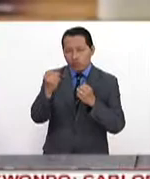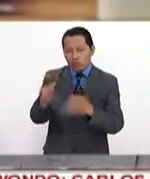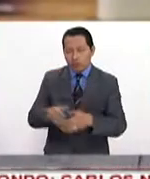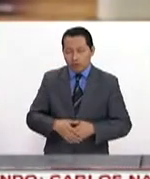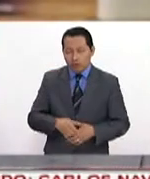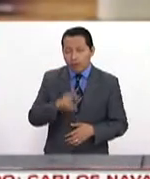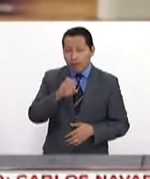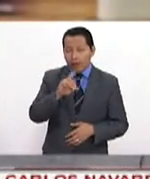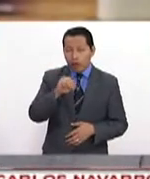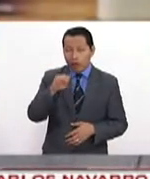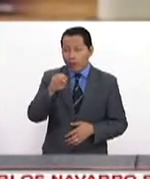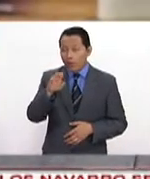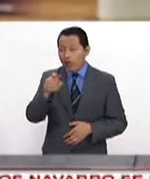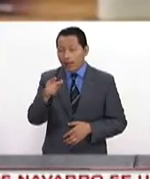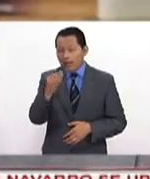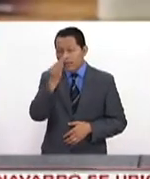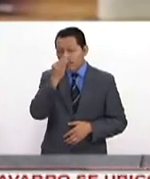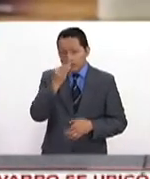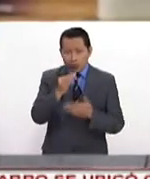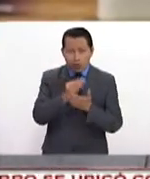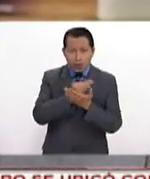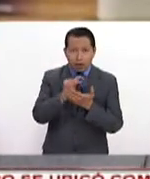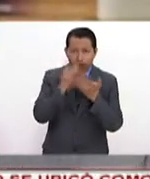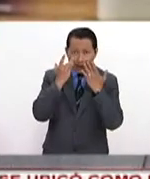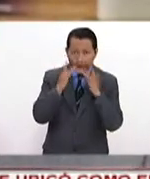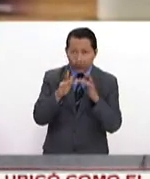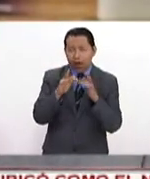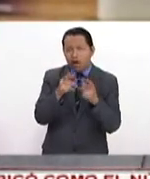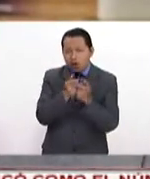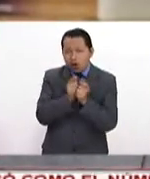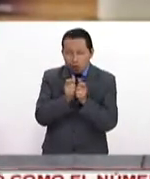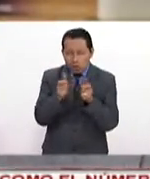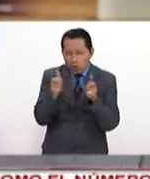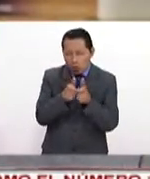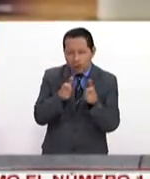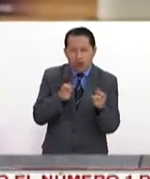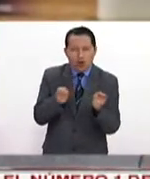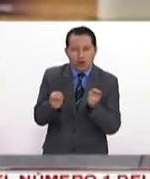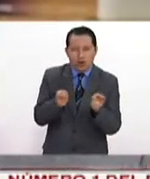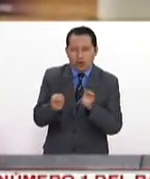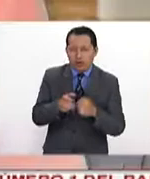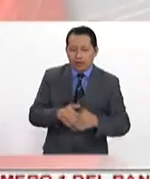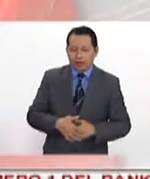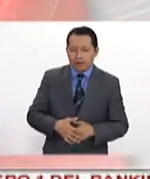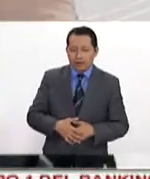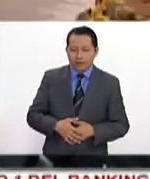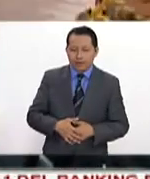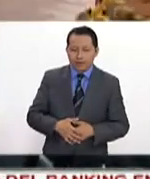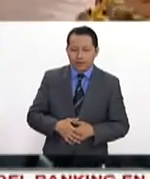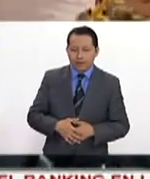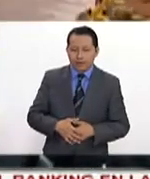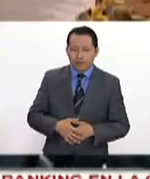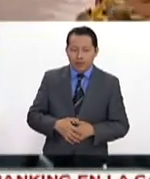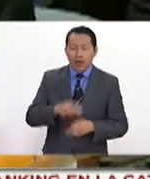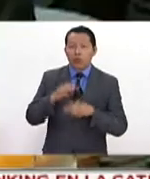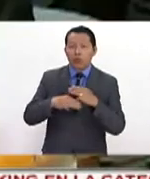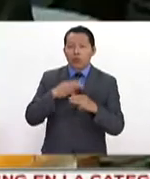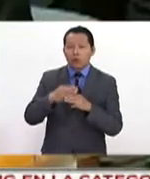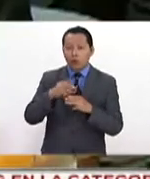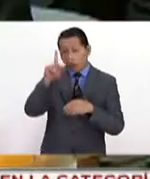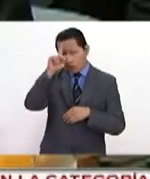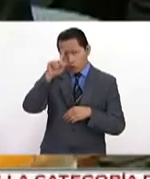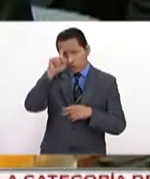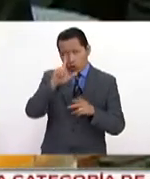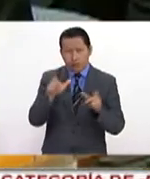Ricardo Monreal, con un pie fuera de Morena, acusa a un pequeño grupo de controlar el partido. En el mundo, el Consejo